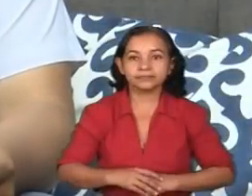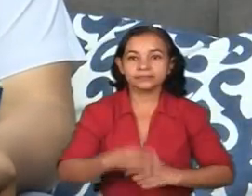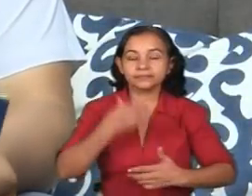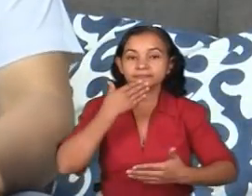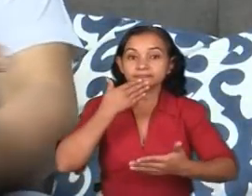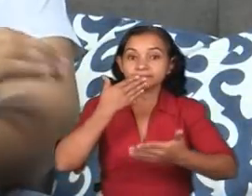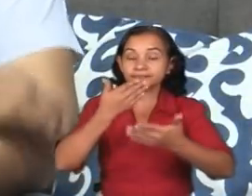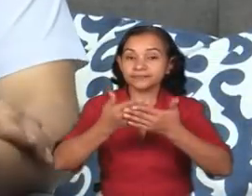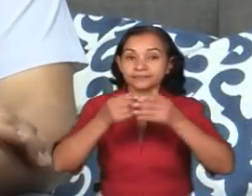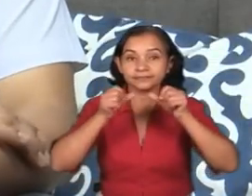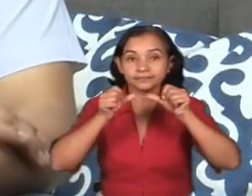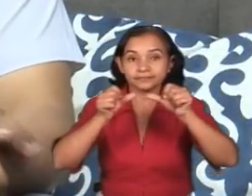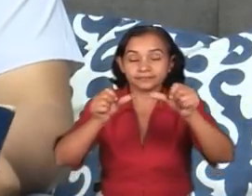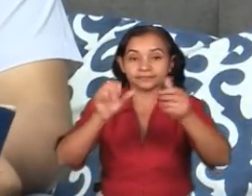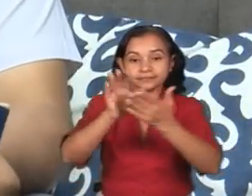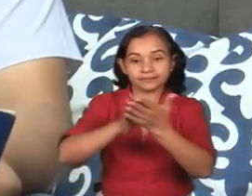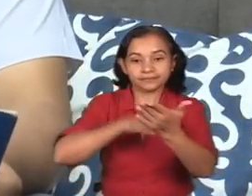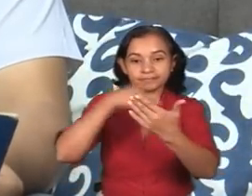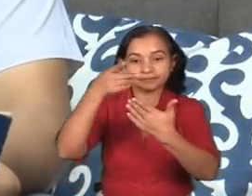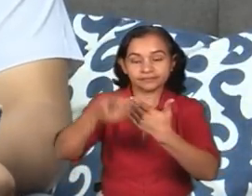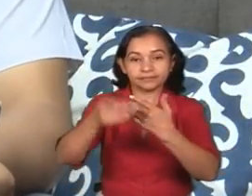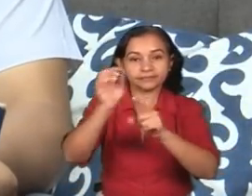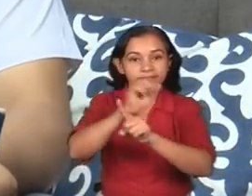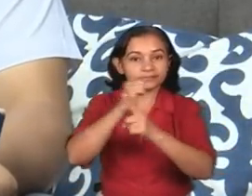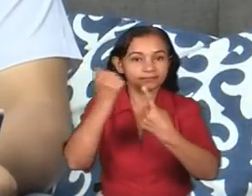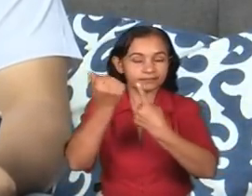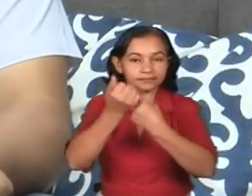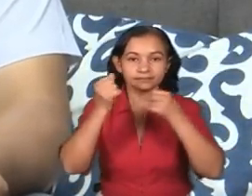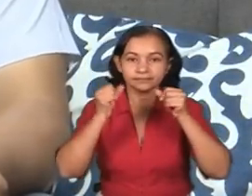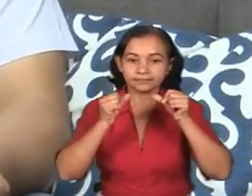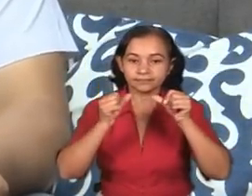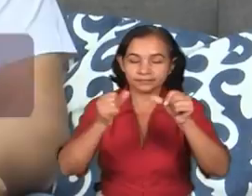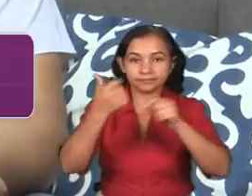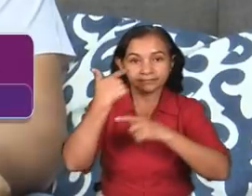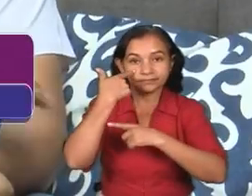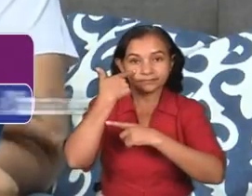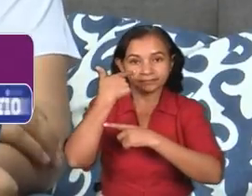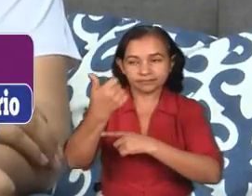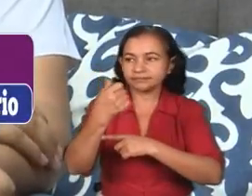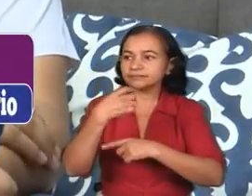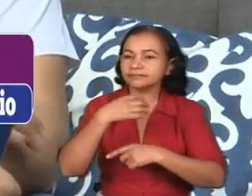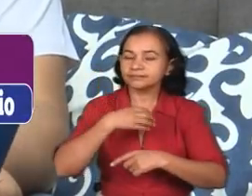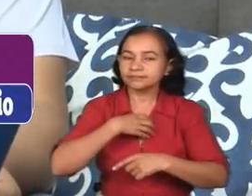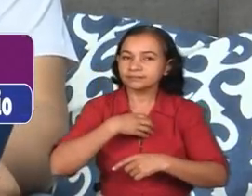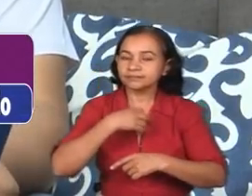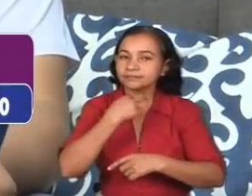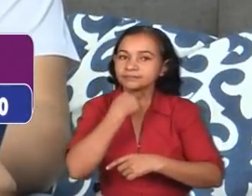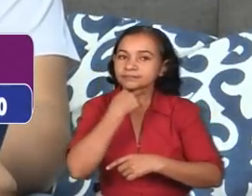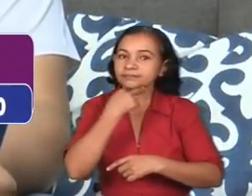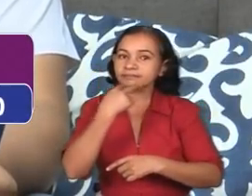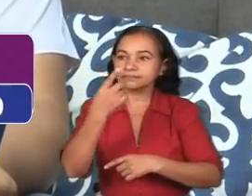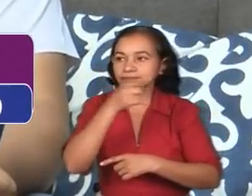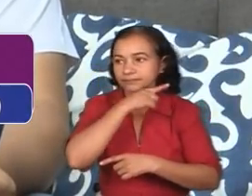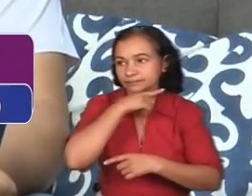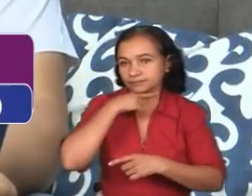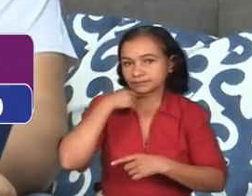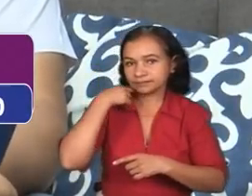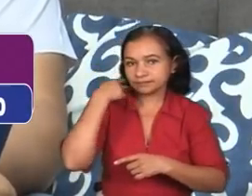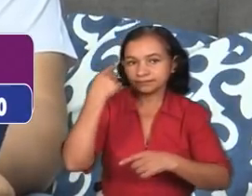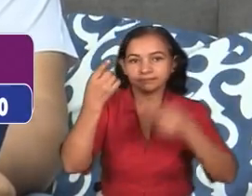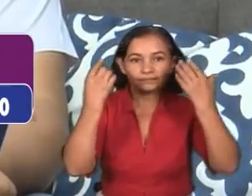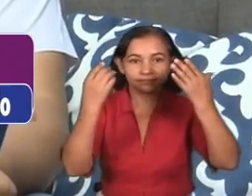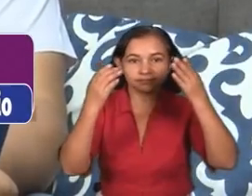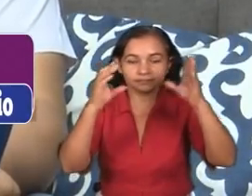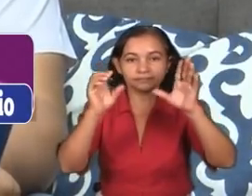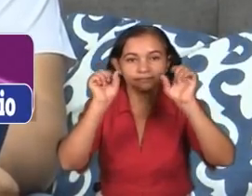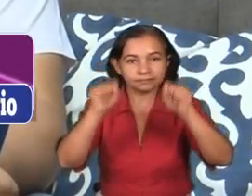Gracias por continuar en sintonía de su programa desde el Parlamento. Continuamos conociendo de voz oficial la verdad y las cosas que hemos logrado